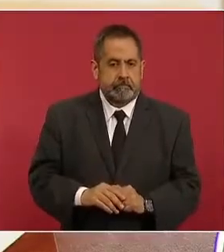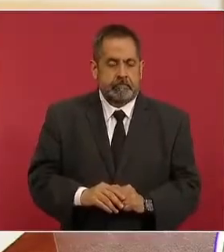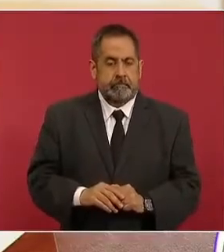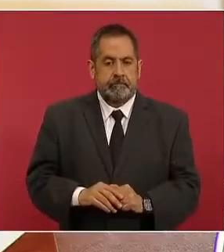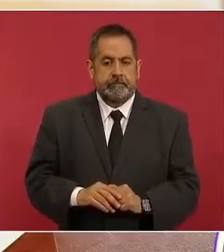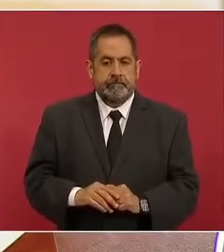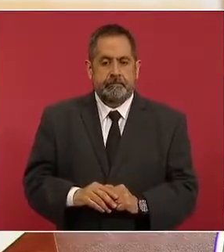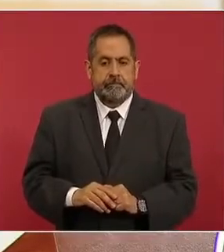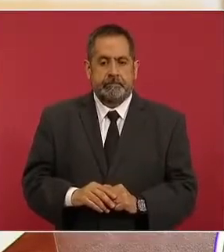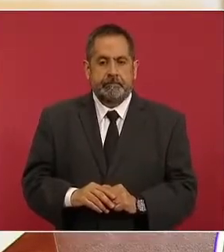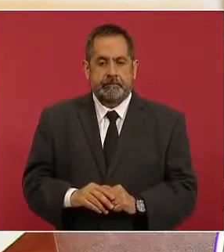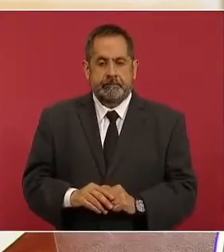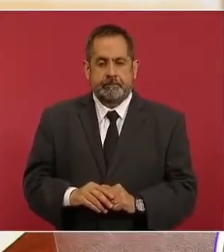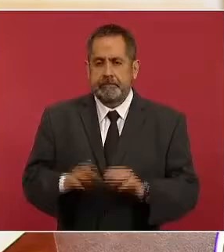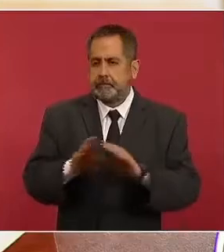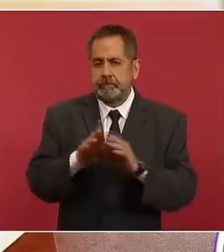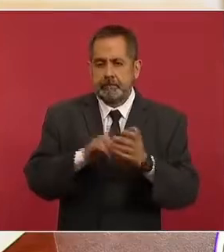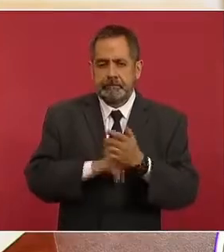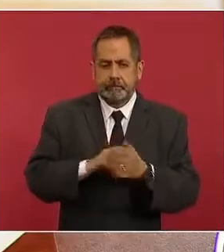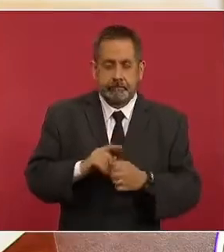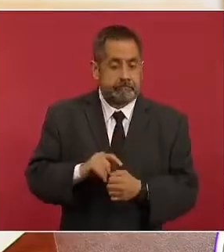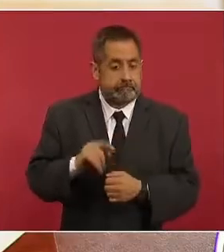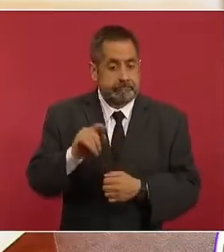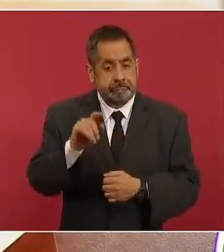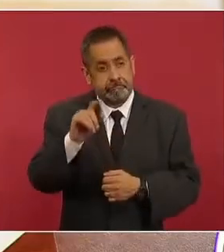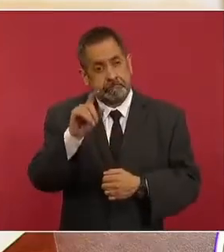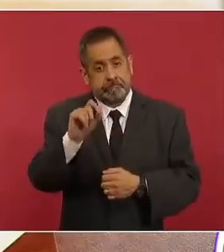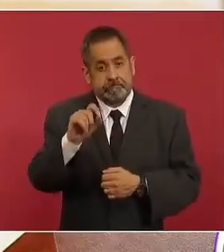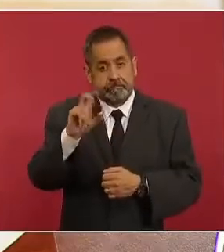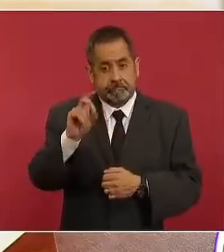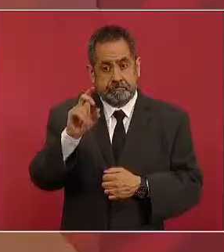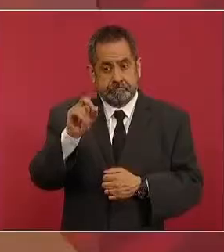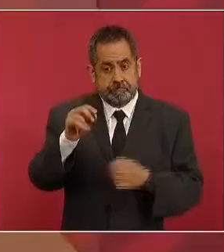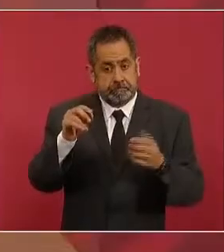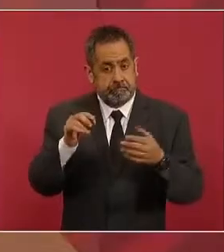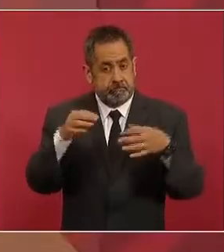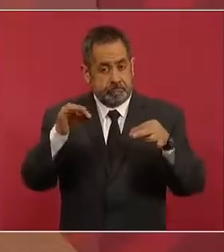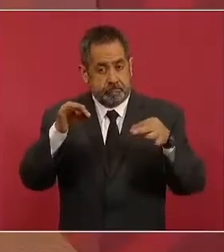como 20 o 30 hojas,